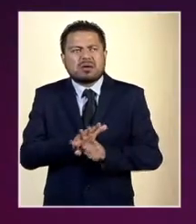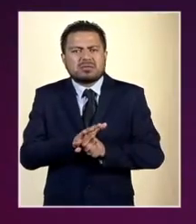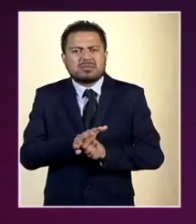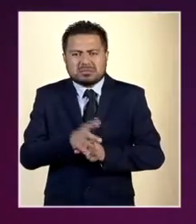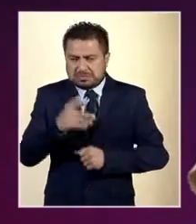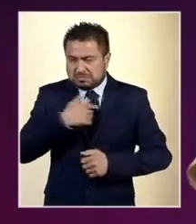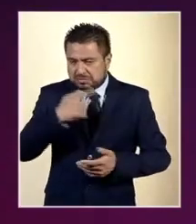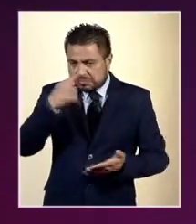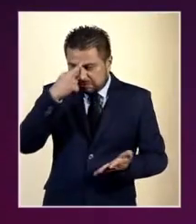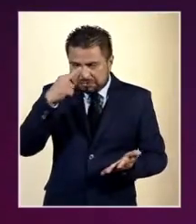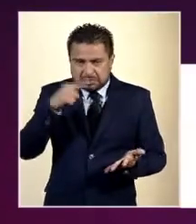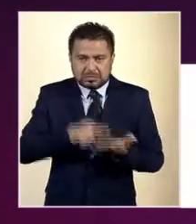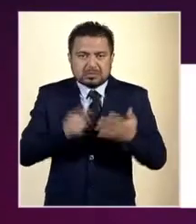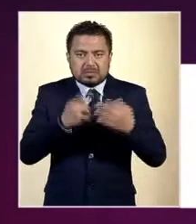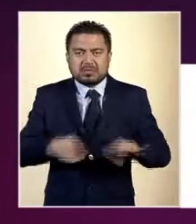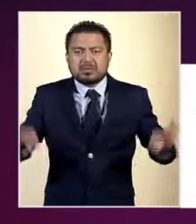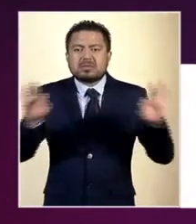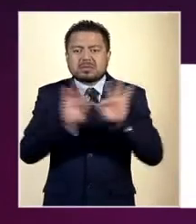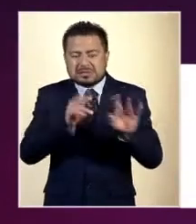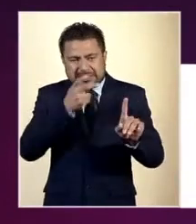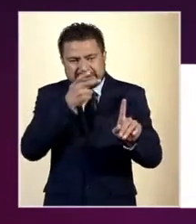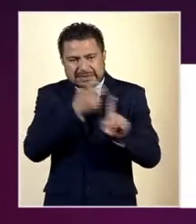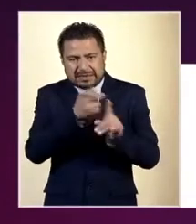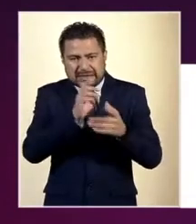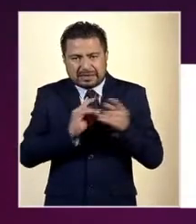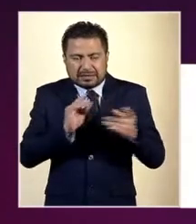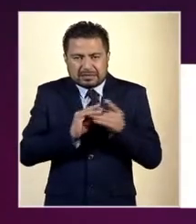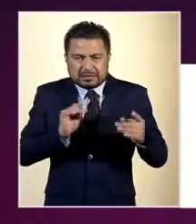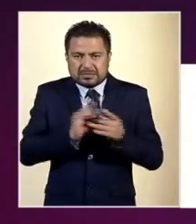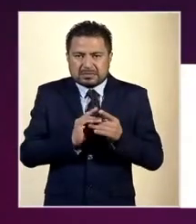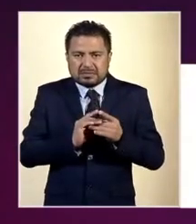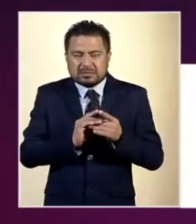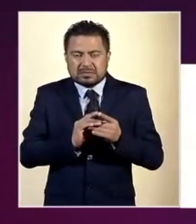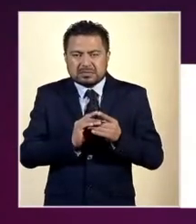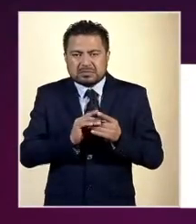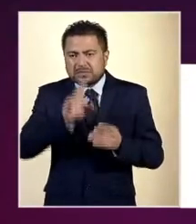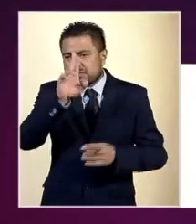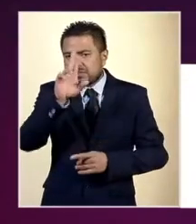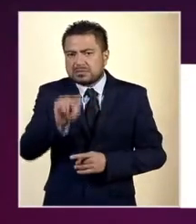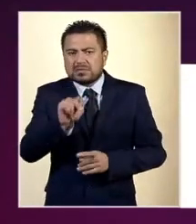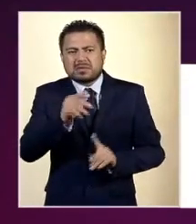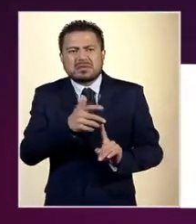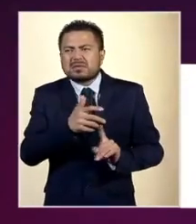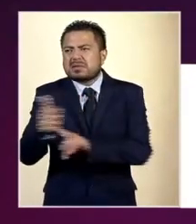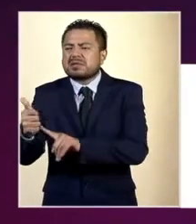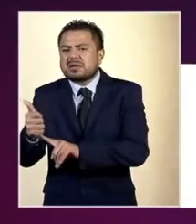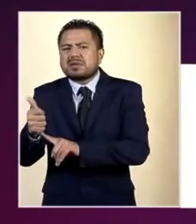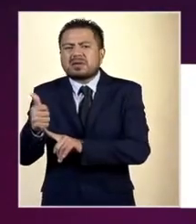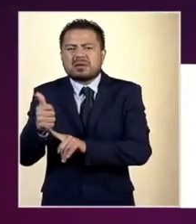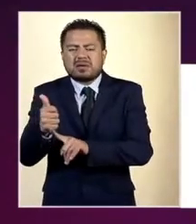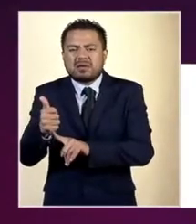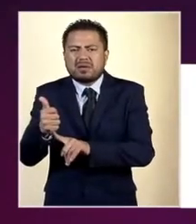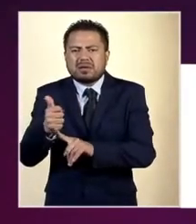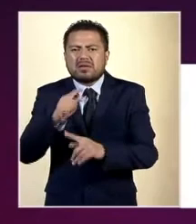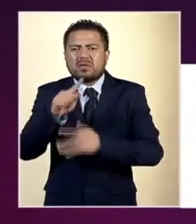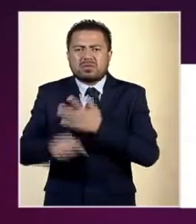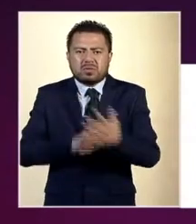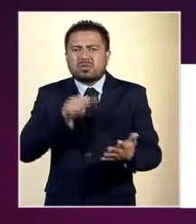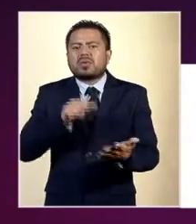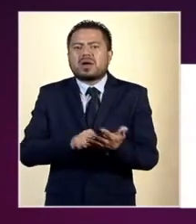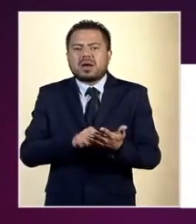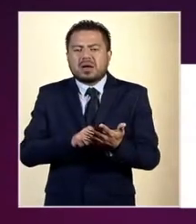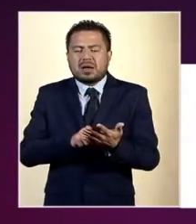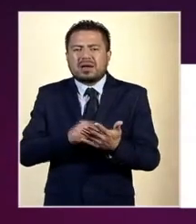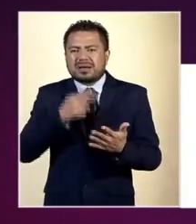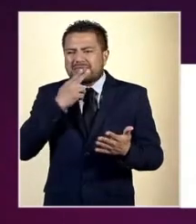Mira, yo creo que es muy importante justamente no ir al lugar donde